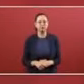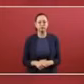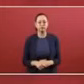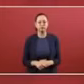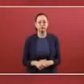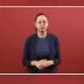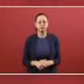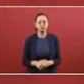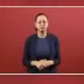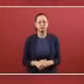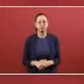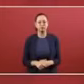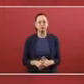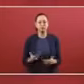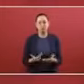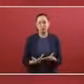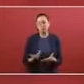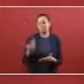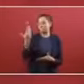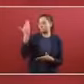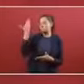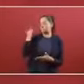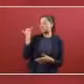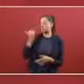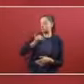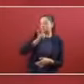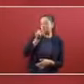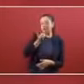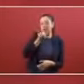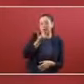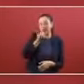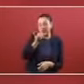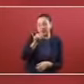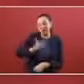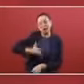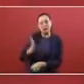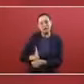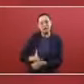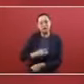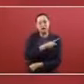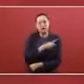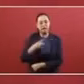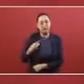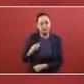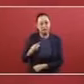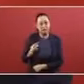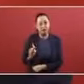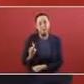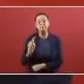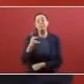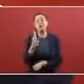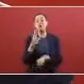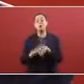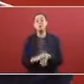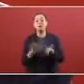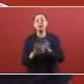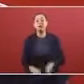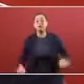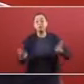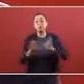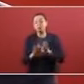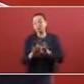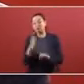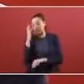castigar los errores del pasado, pero lo más importante es prevenir los